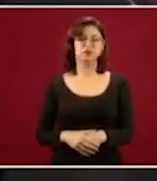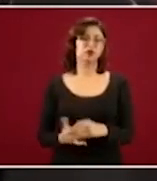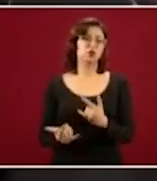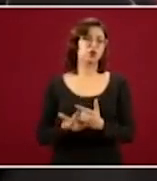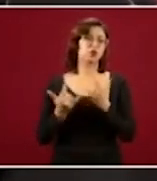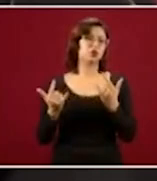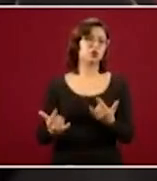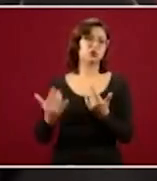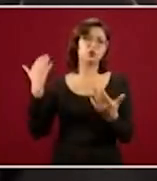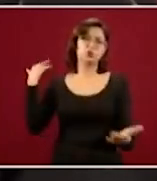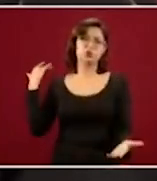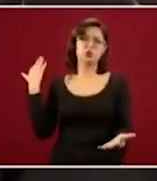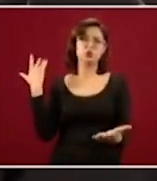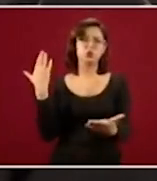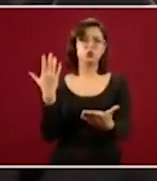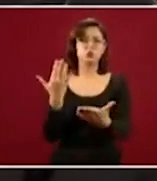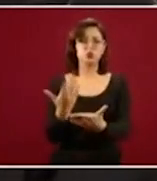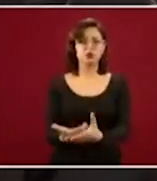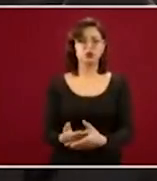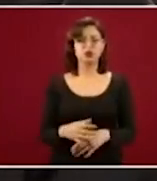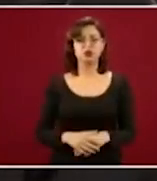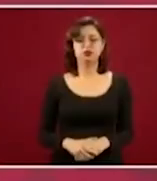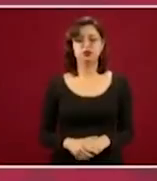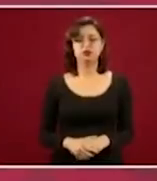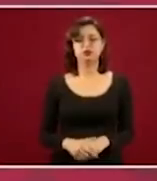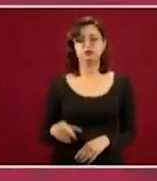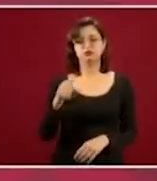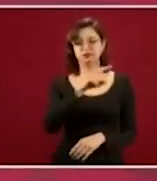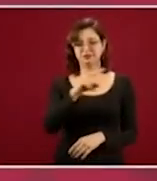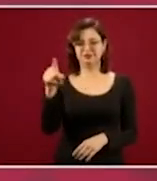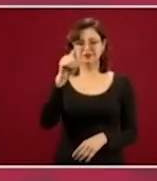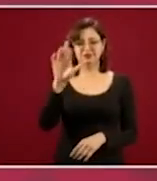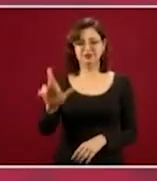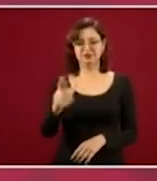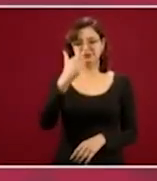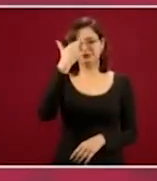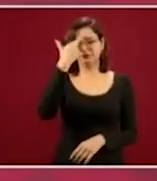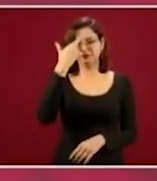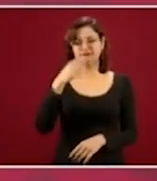históricamente. ¿Quién nos recuerda la marcha